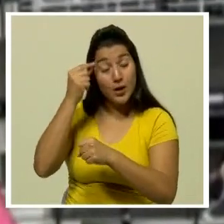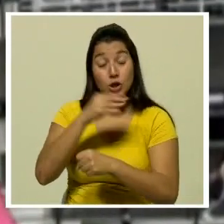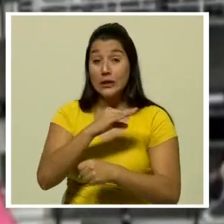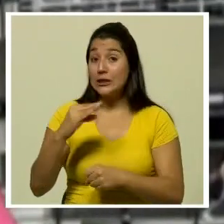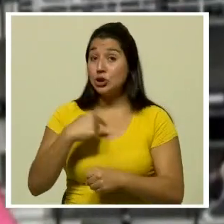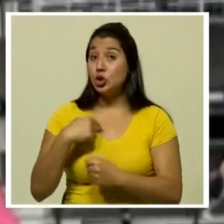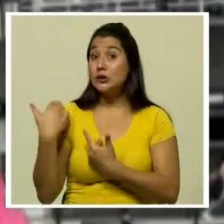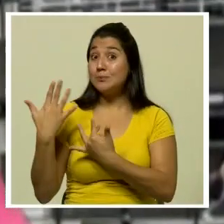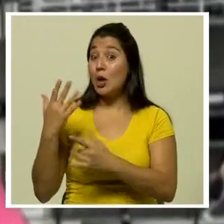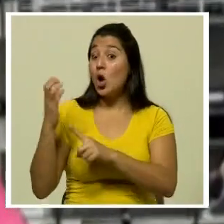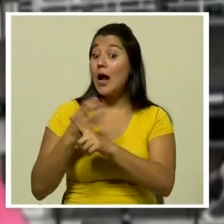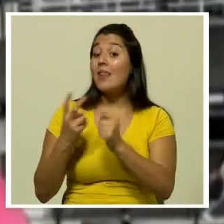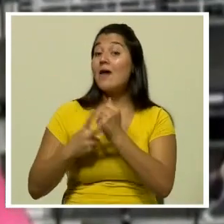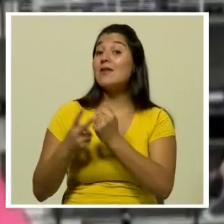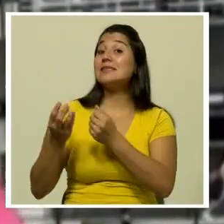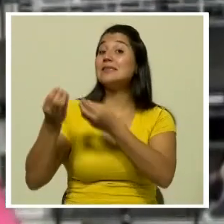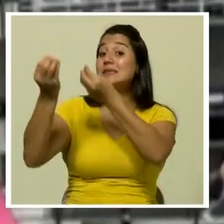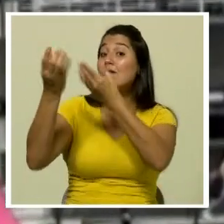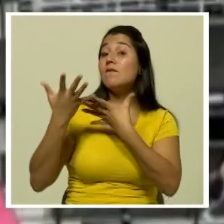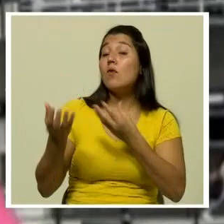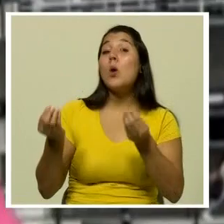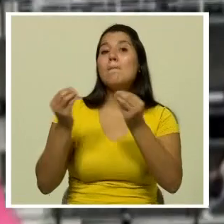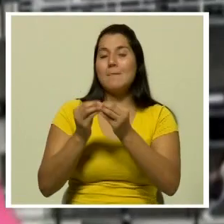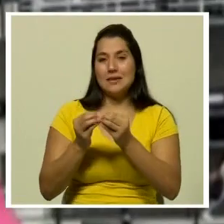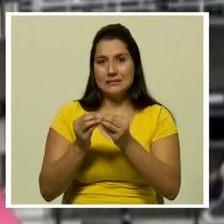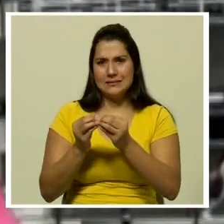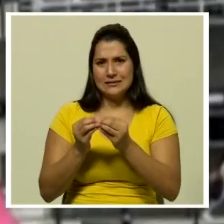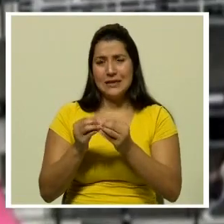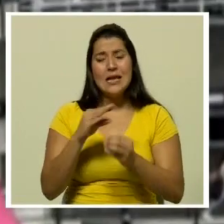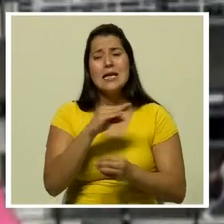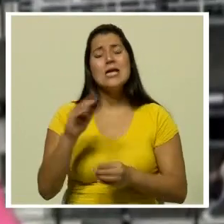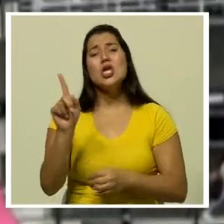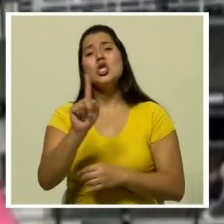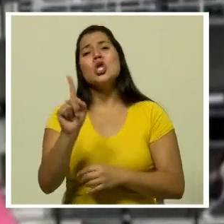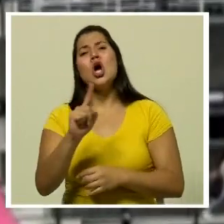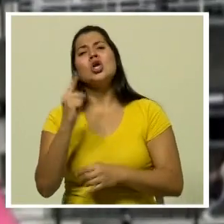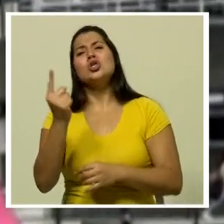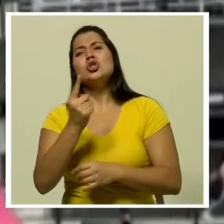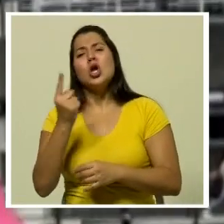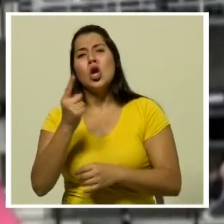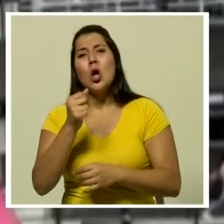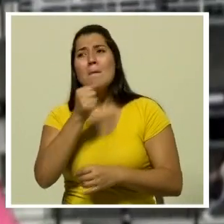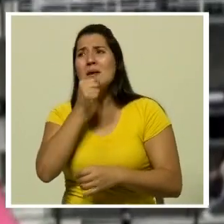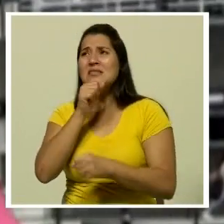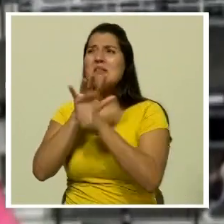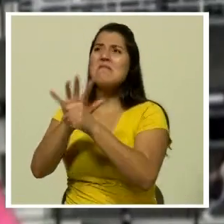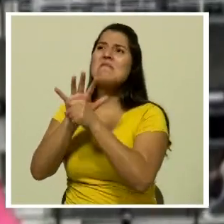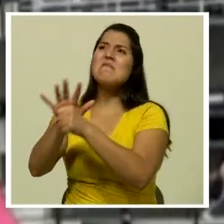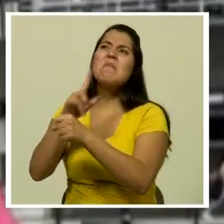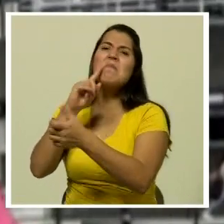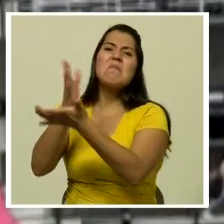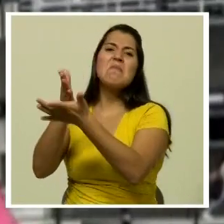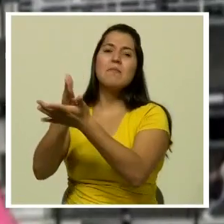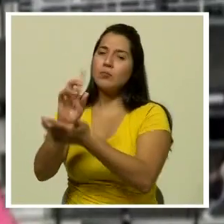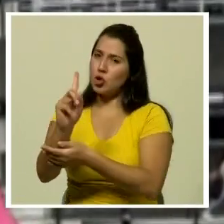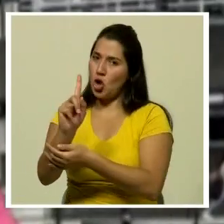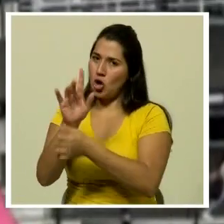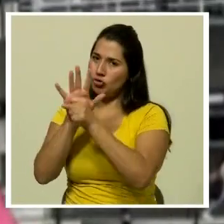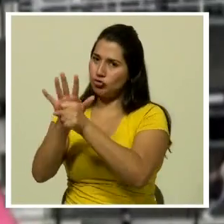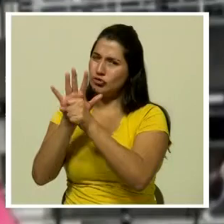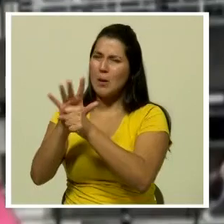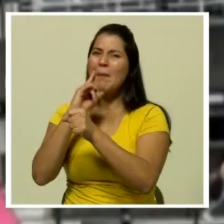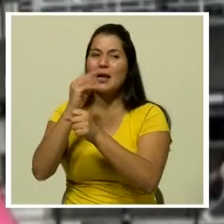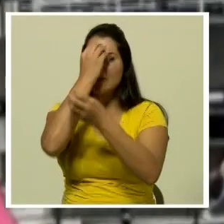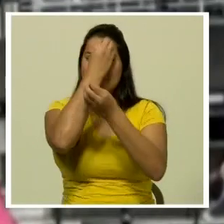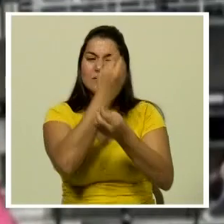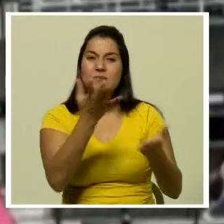más. Y no solo la prensa para saber, es porque es necesario para la gente conocer. La información sobre los casos